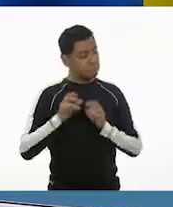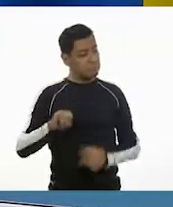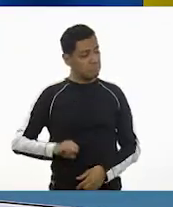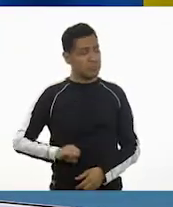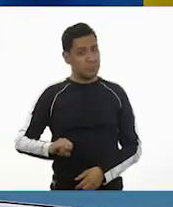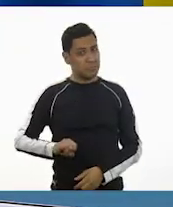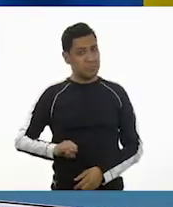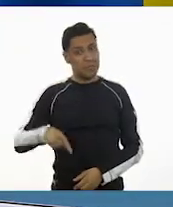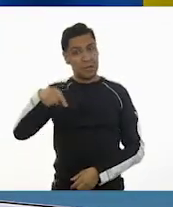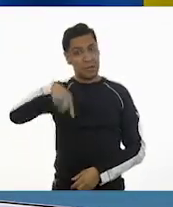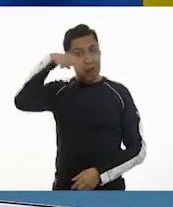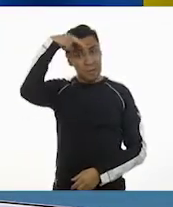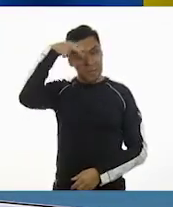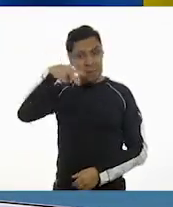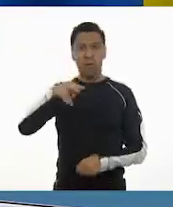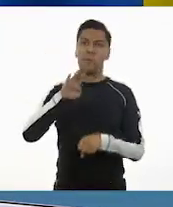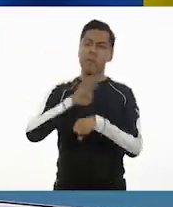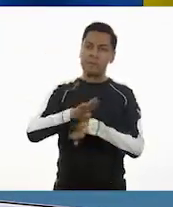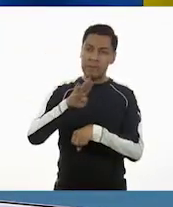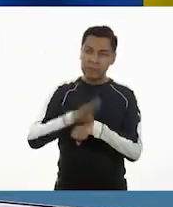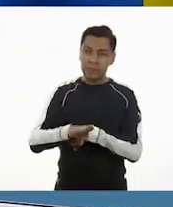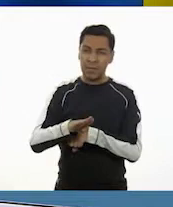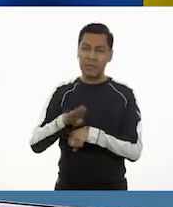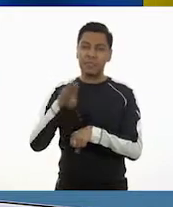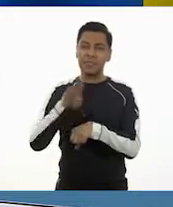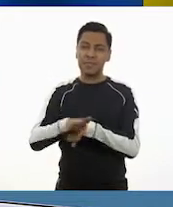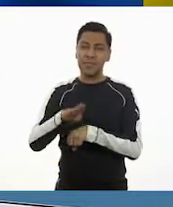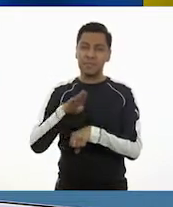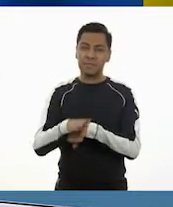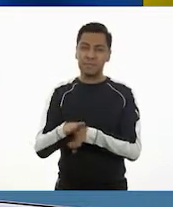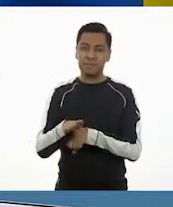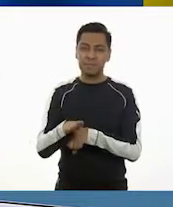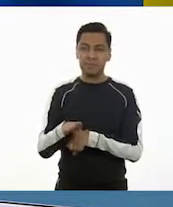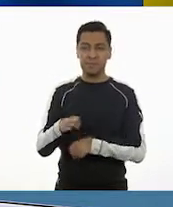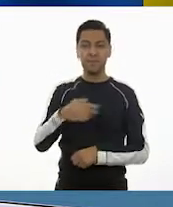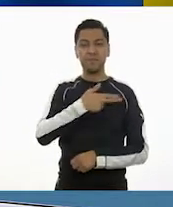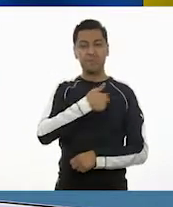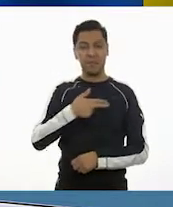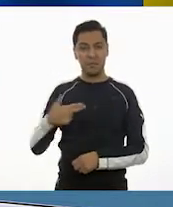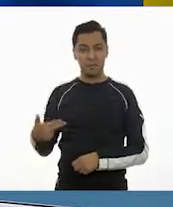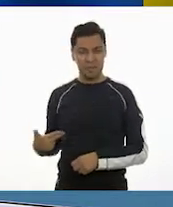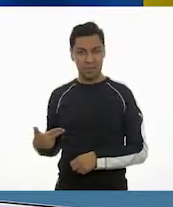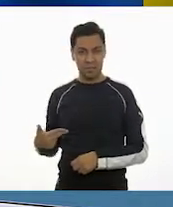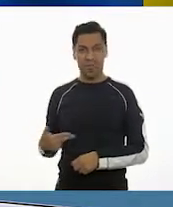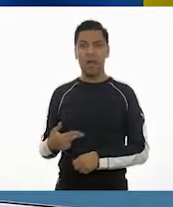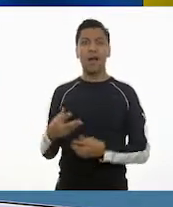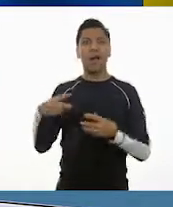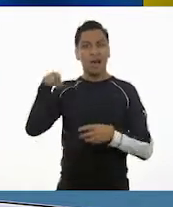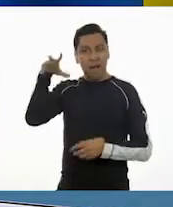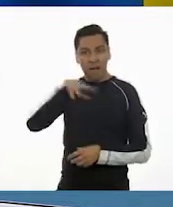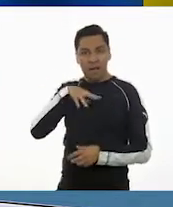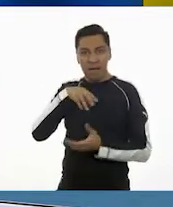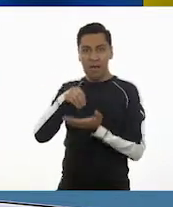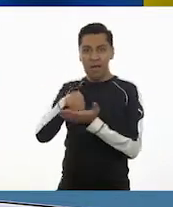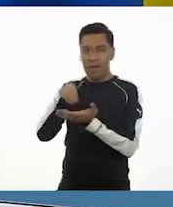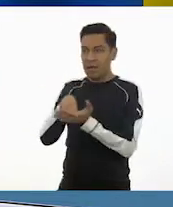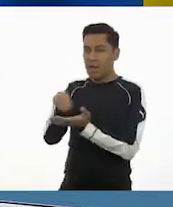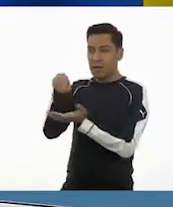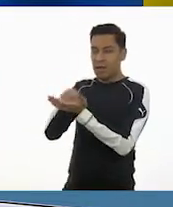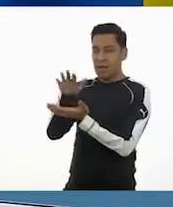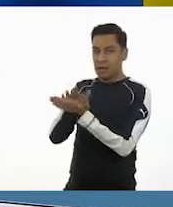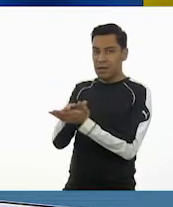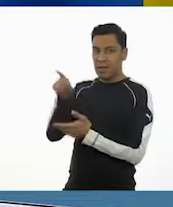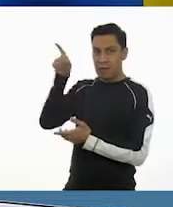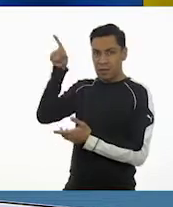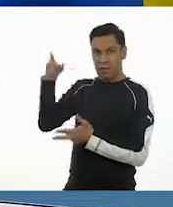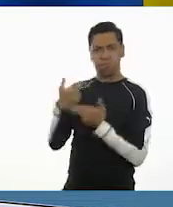interesante! México, Brasil e Indonesia aparecen en las dos gráficas. Realmente son países con una gran